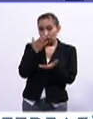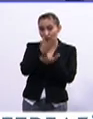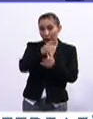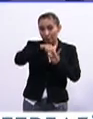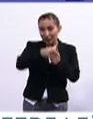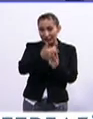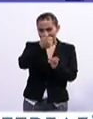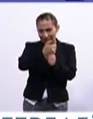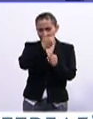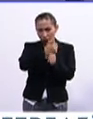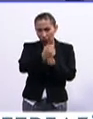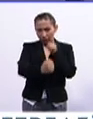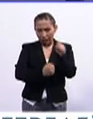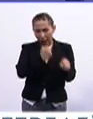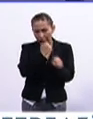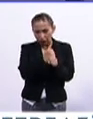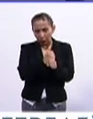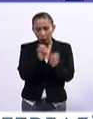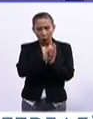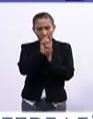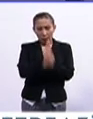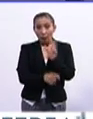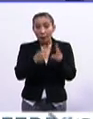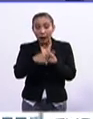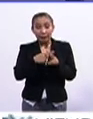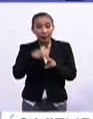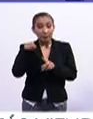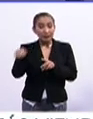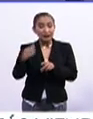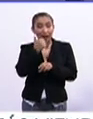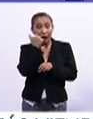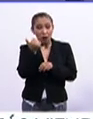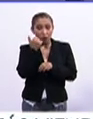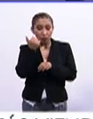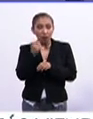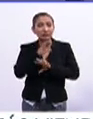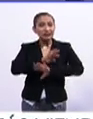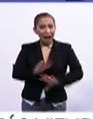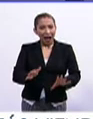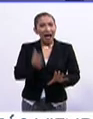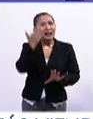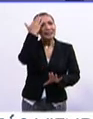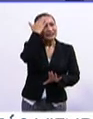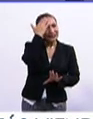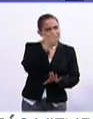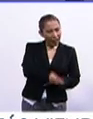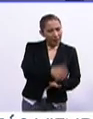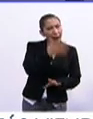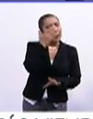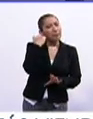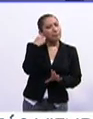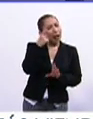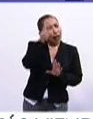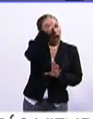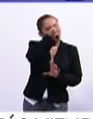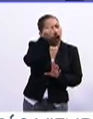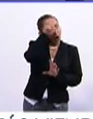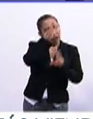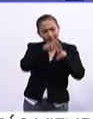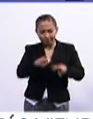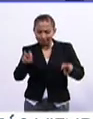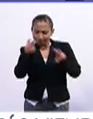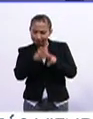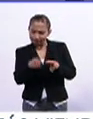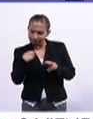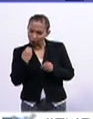sexto de primaria, caso de matemáticas, los alumnos ya han desarrollado habilidades lógicas,